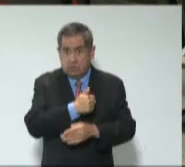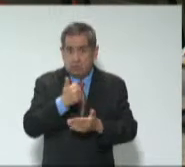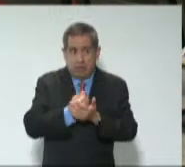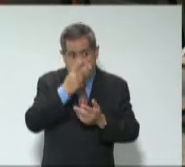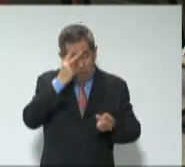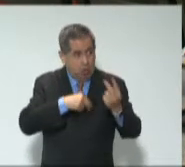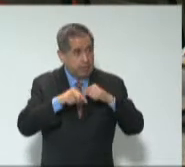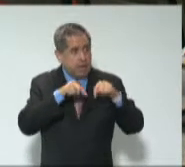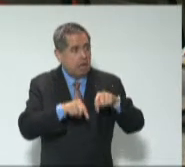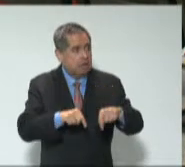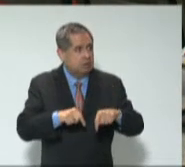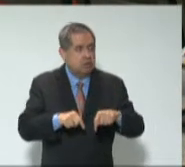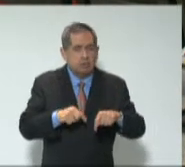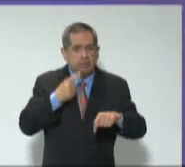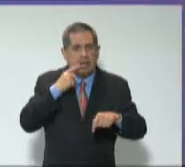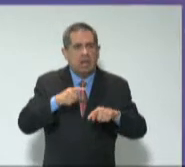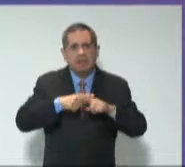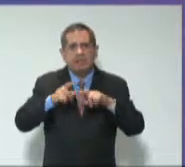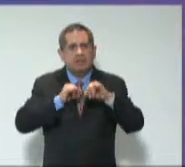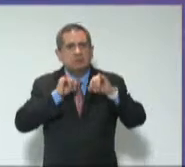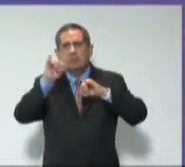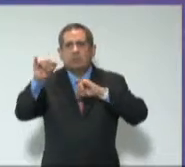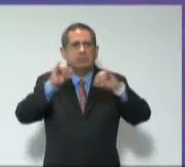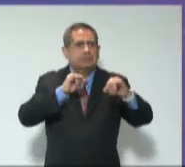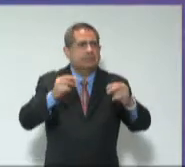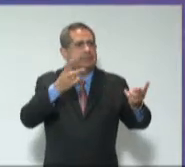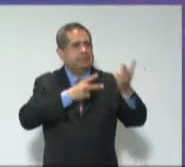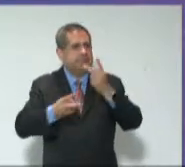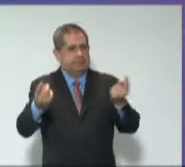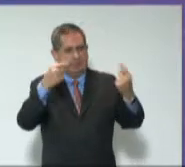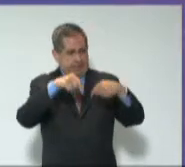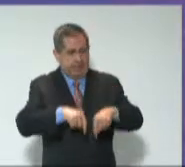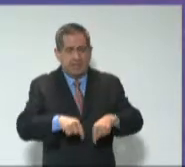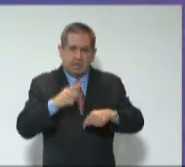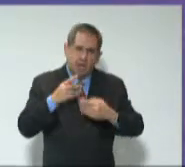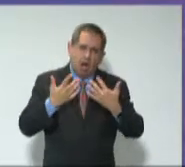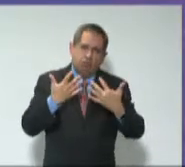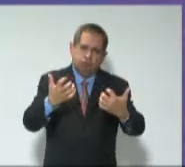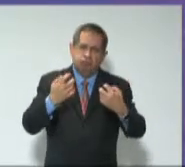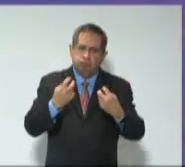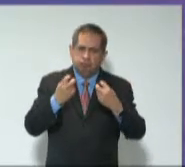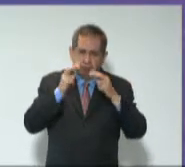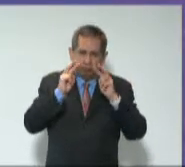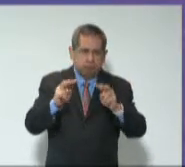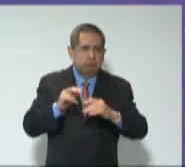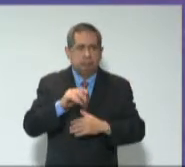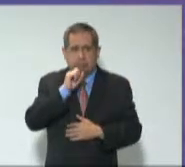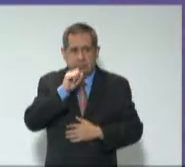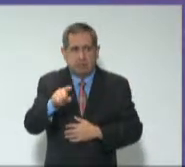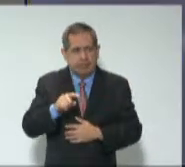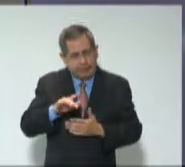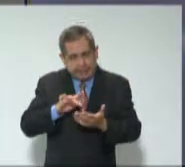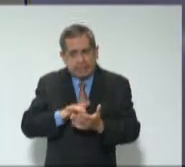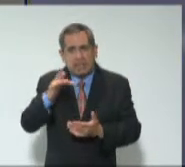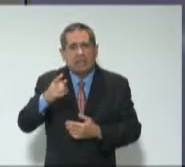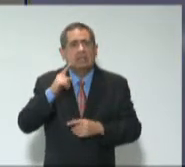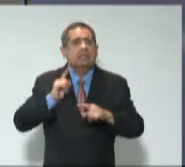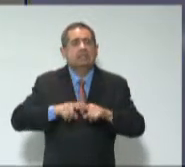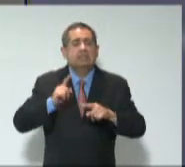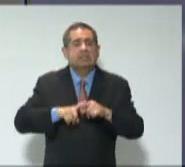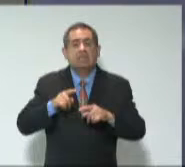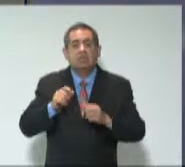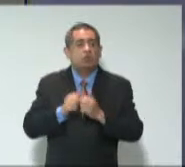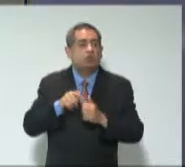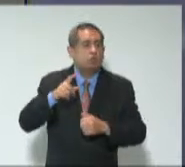México y que vinieron de distintas partes del país y Asimismo agradecer a quienes a